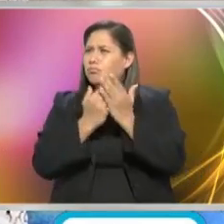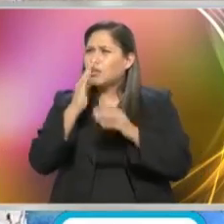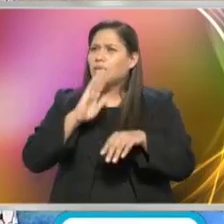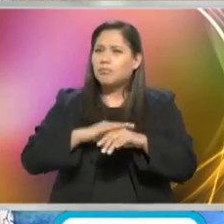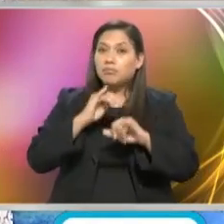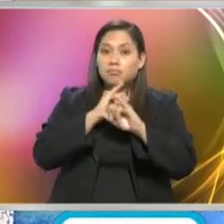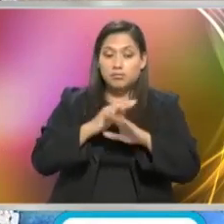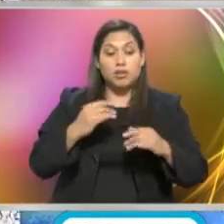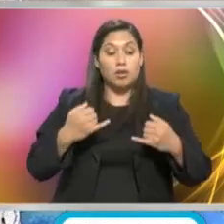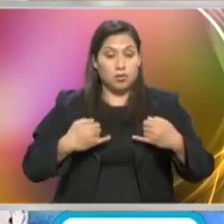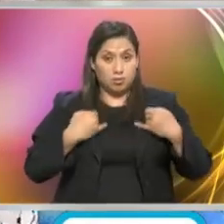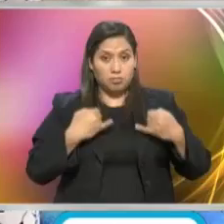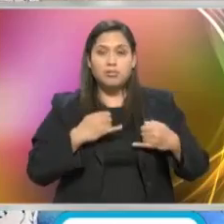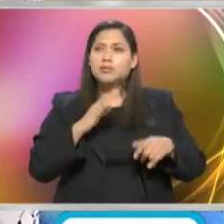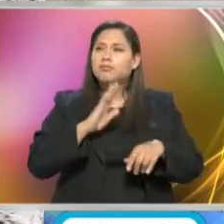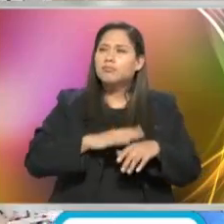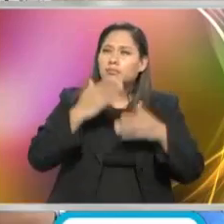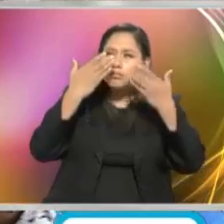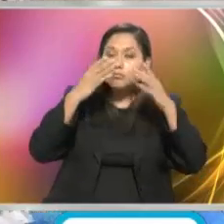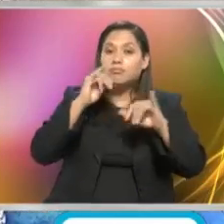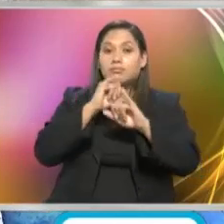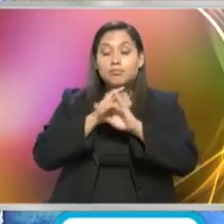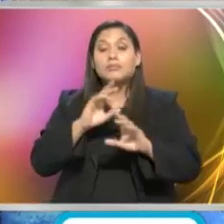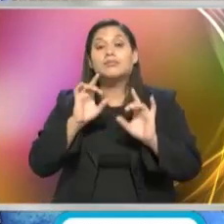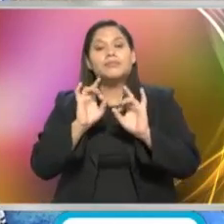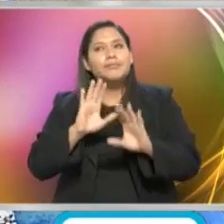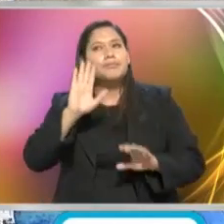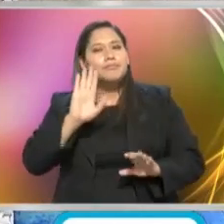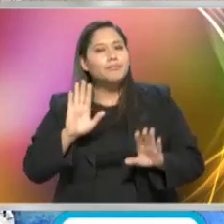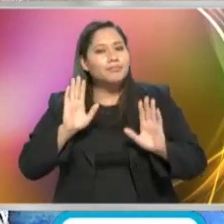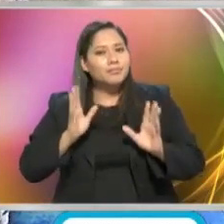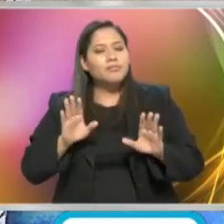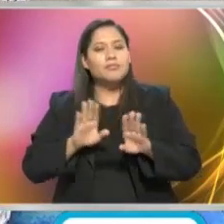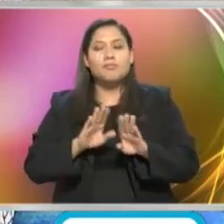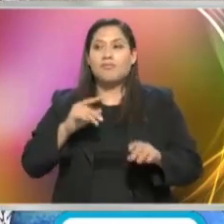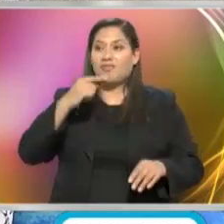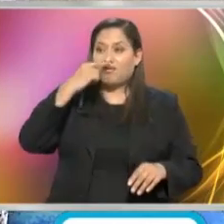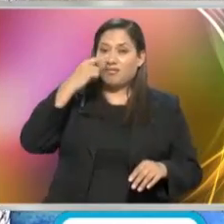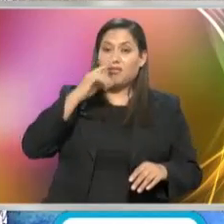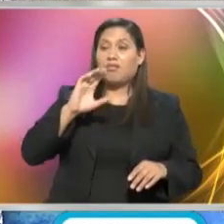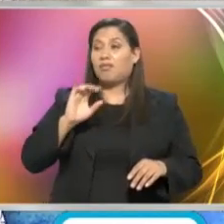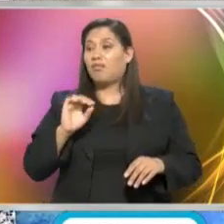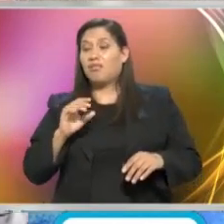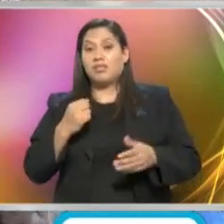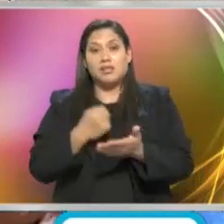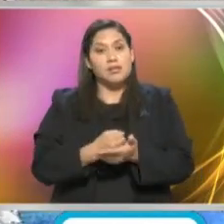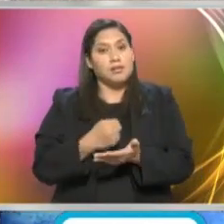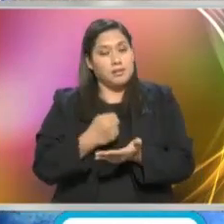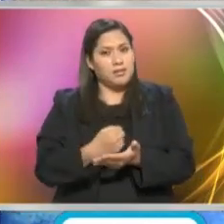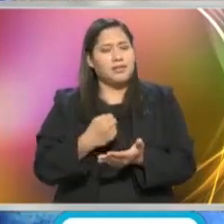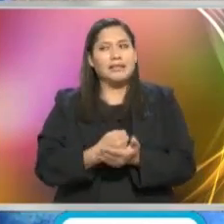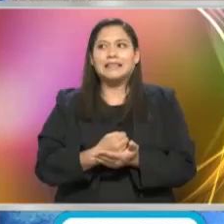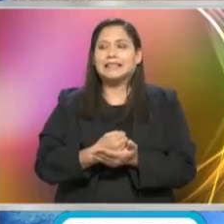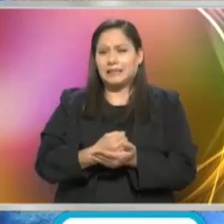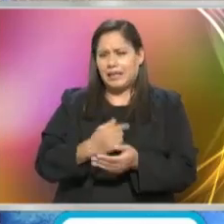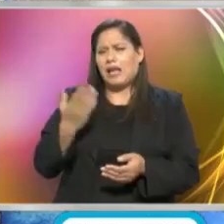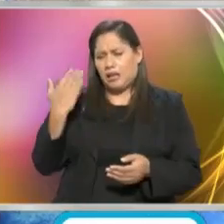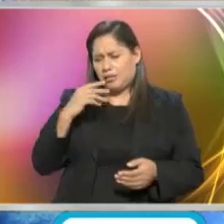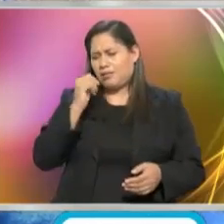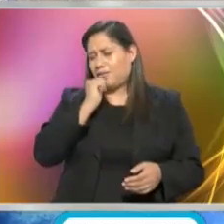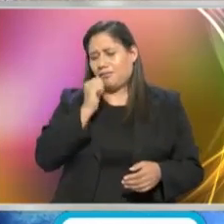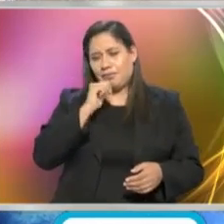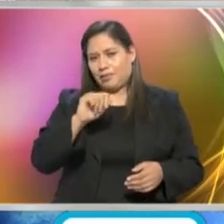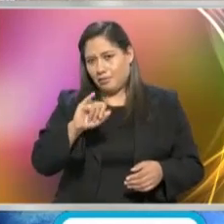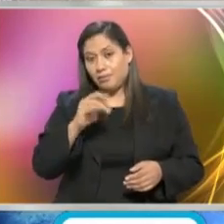más jóvenes y entonces de repente ya llega a haber como esta presunción o esta presión social que a final de cuentas, bueno, siempre la ha habido,